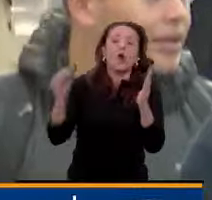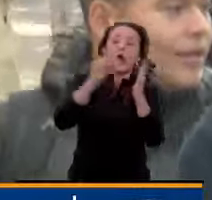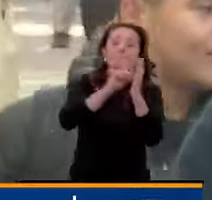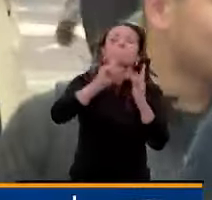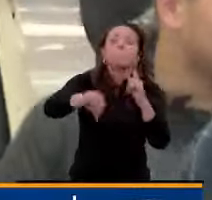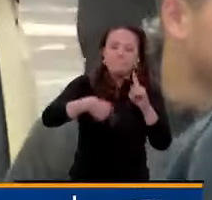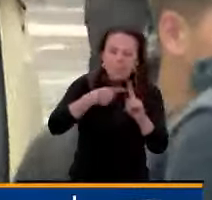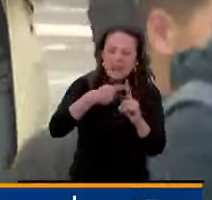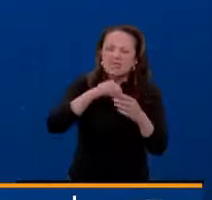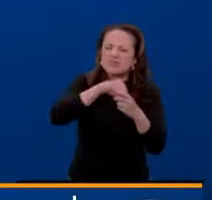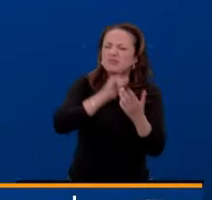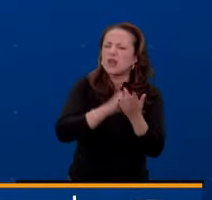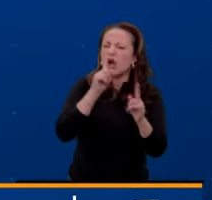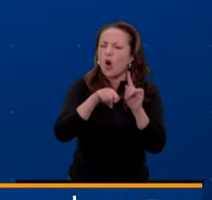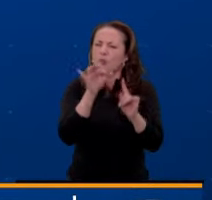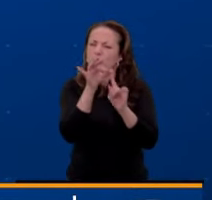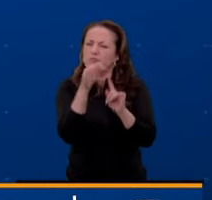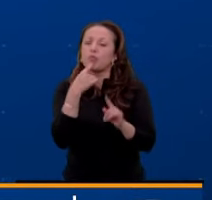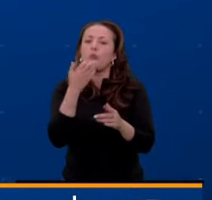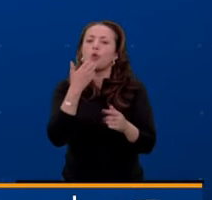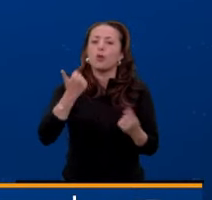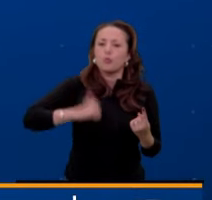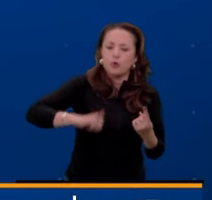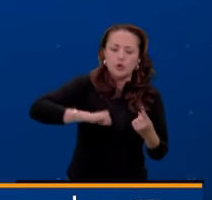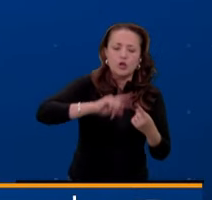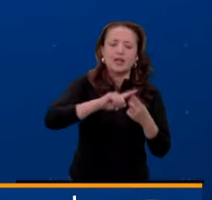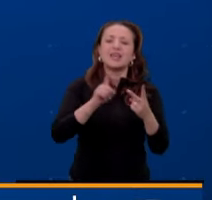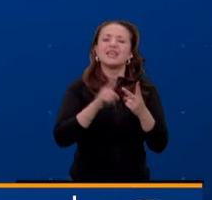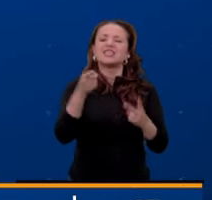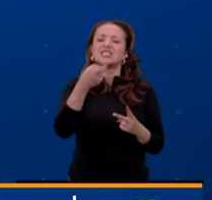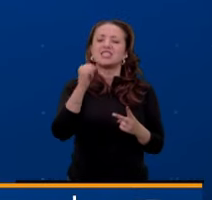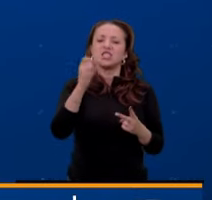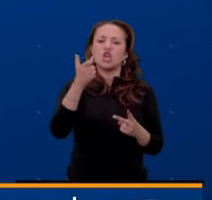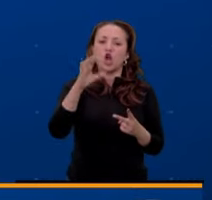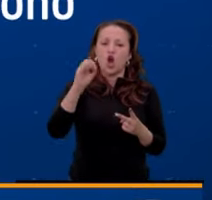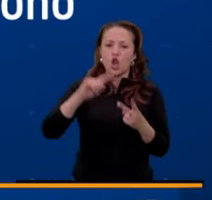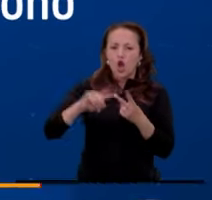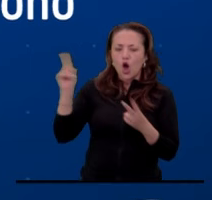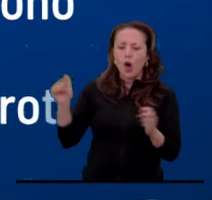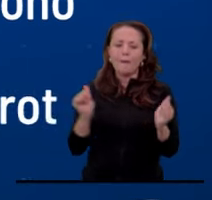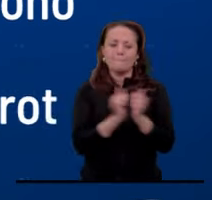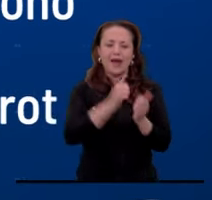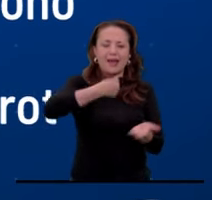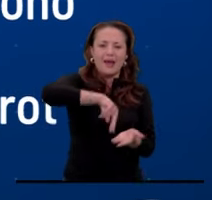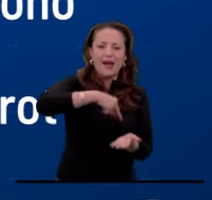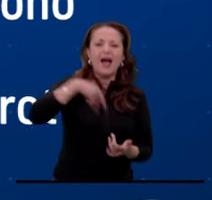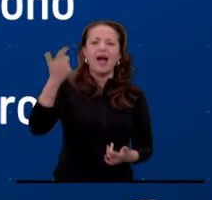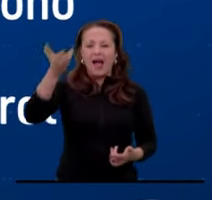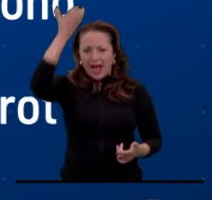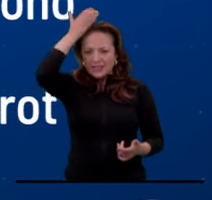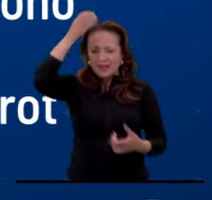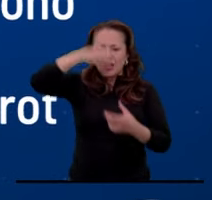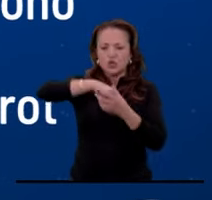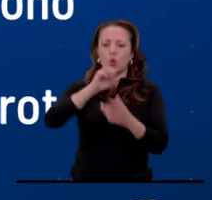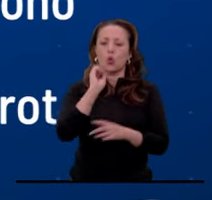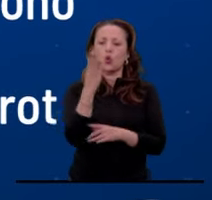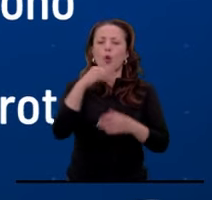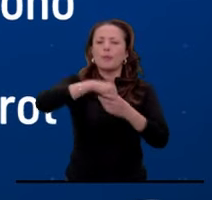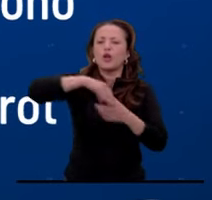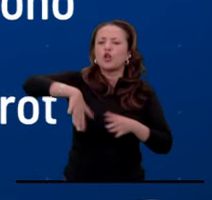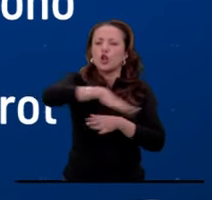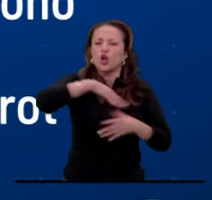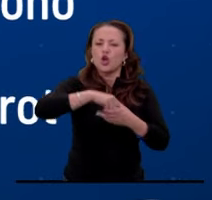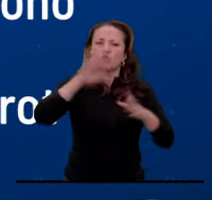muy particulares como prostituta, gigoló, pareja de baile, azafata de club nocturno, trabajador sexual a través de